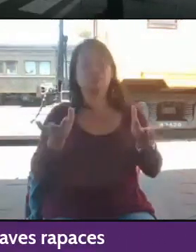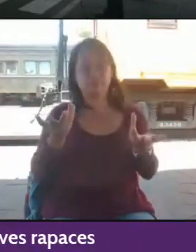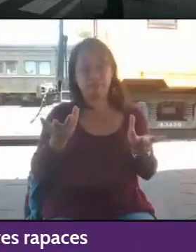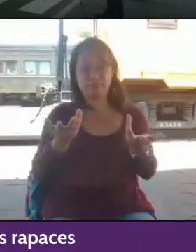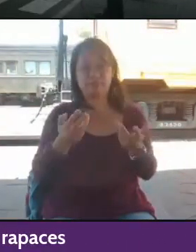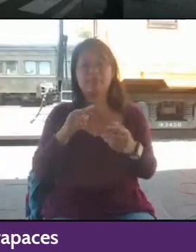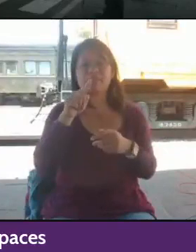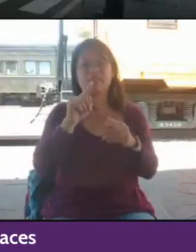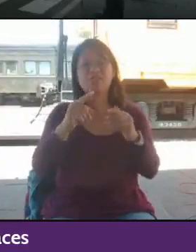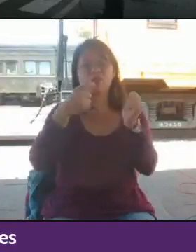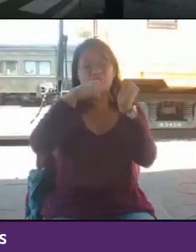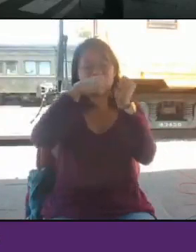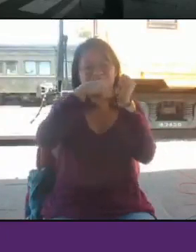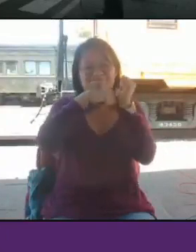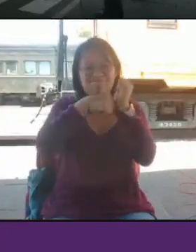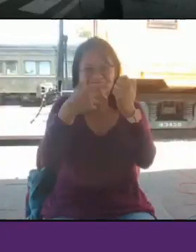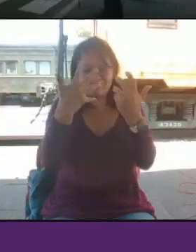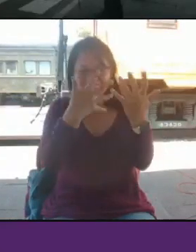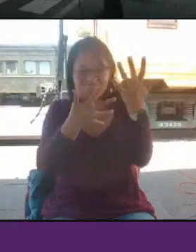¿Quiénes creen que rapaces diurnas?